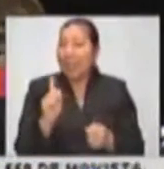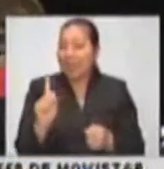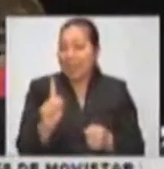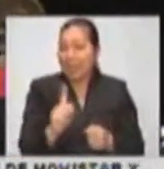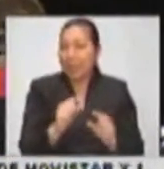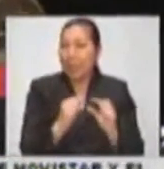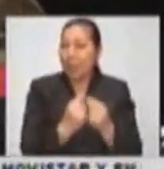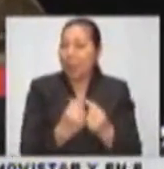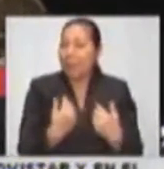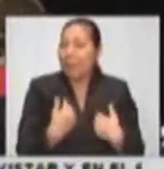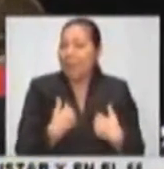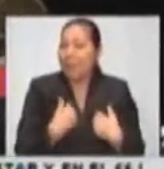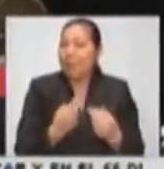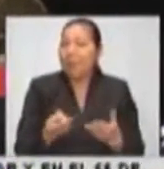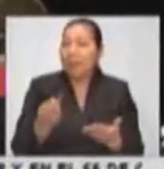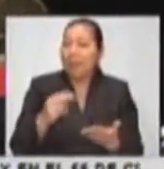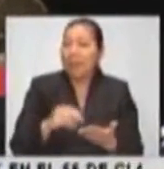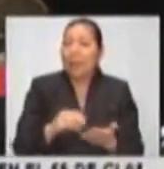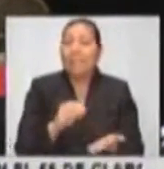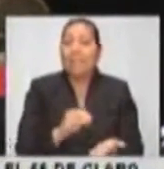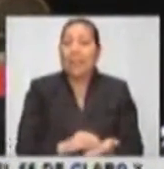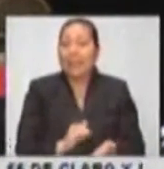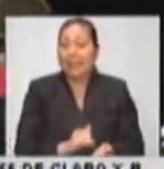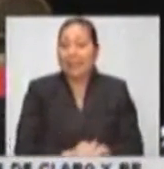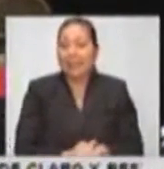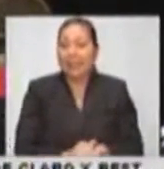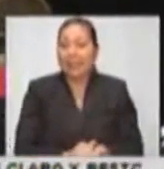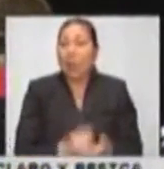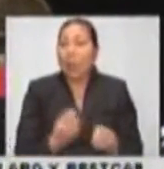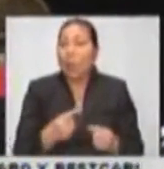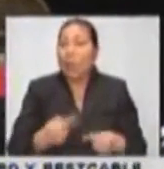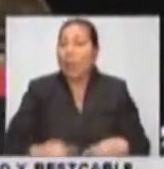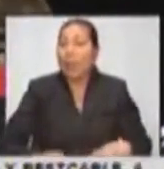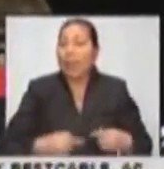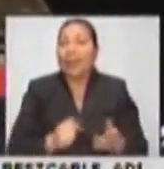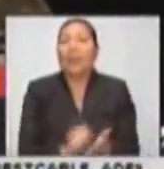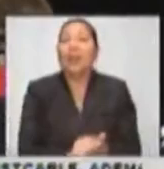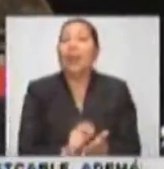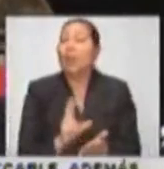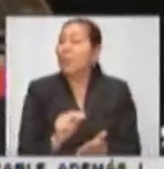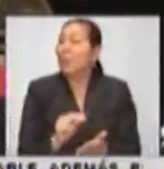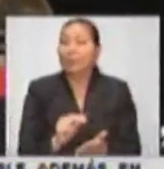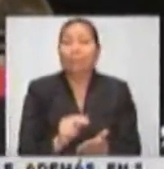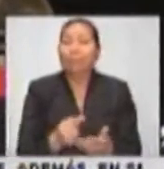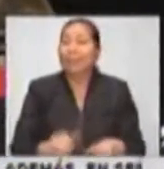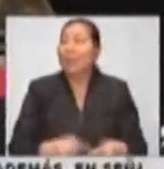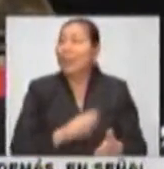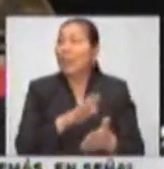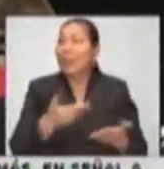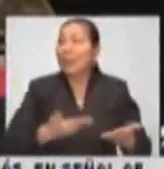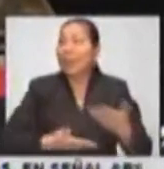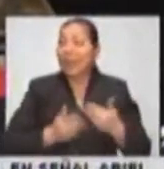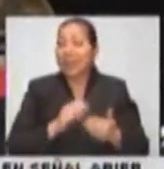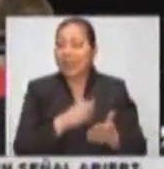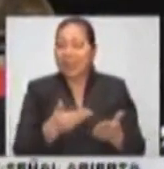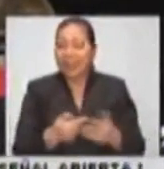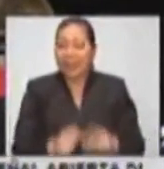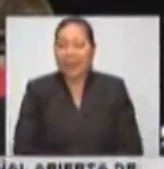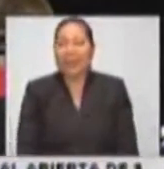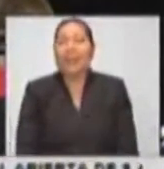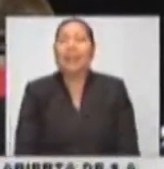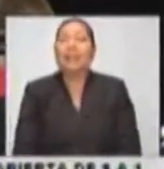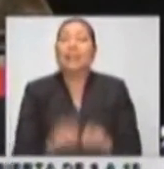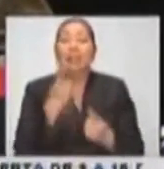esos grupos creo que tenemos que reforzar capacidades, porque lo que sí notamos es cuando comparamos, ¿no?, en las discusiones,